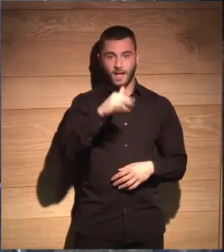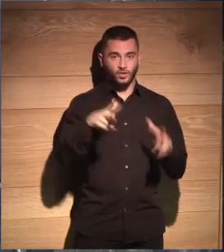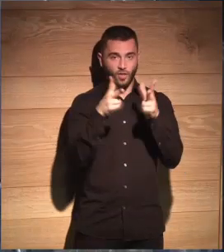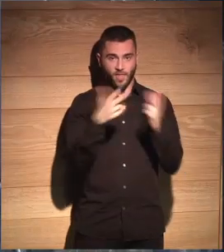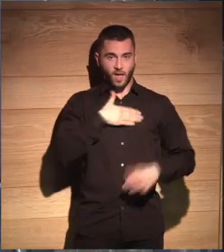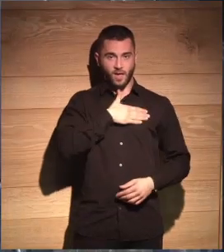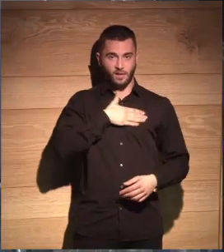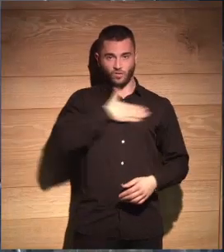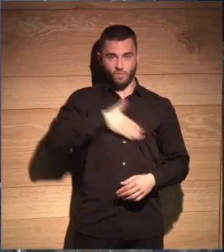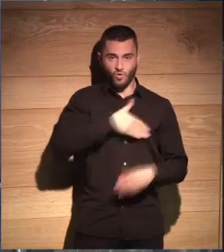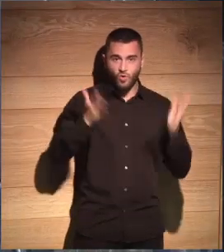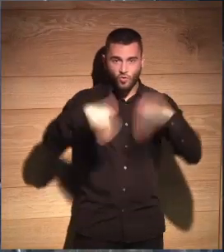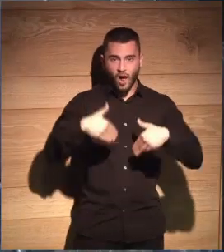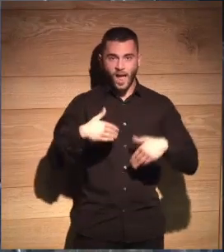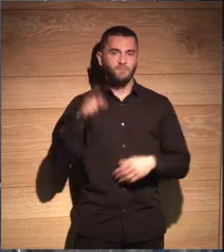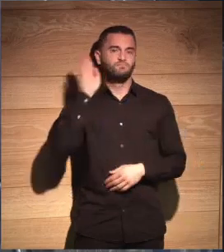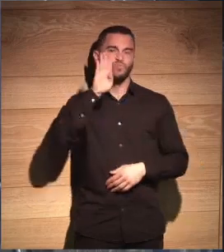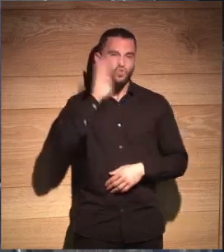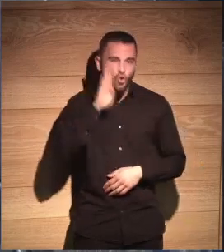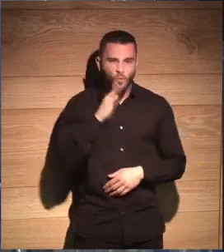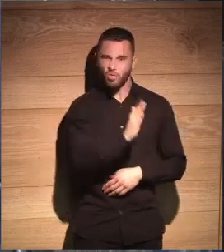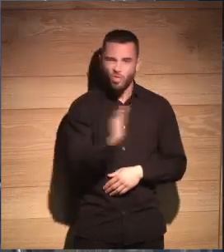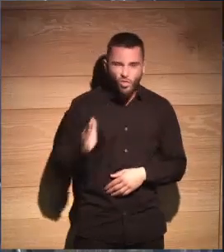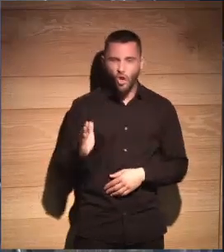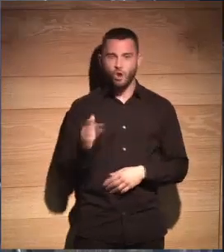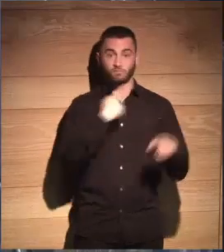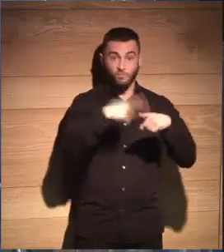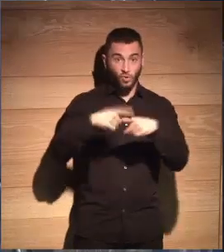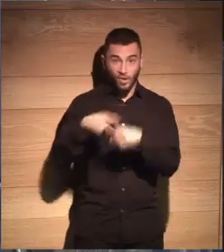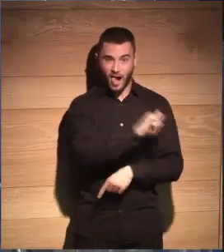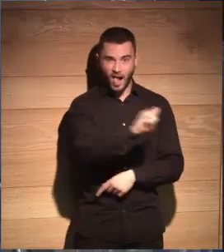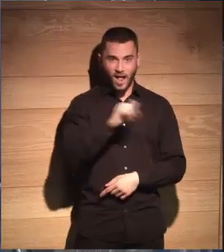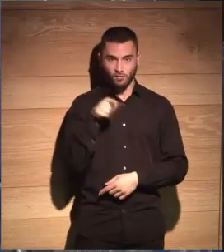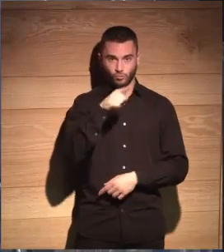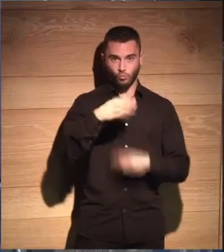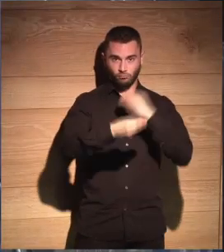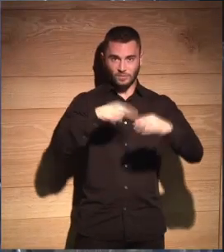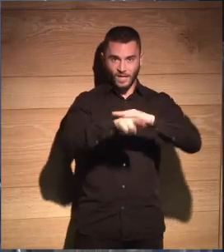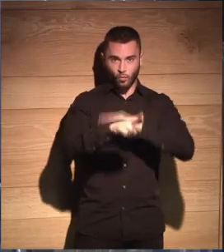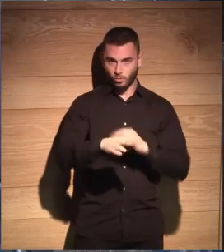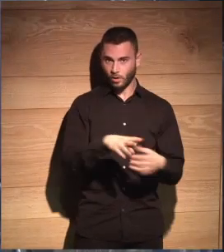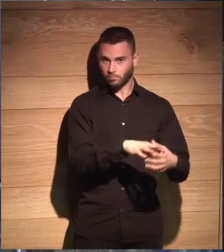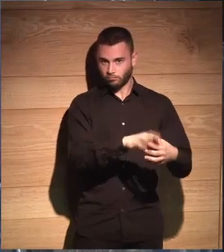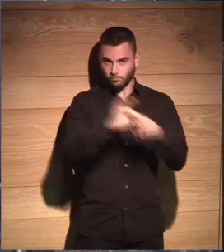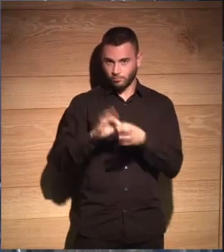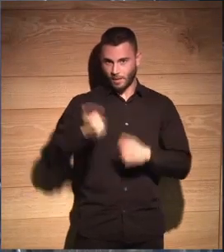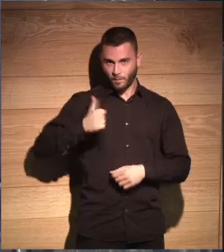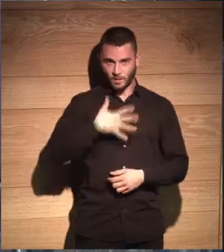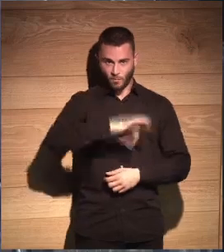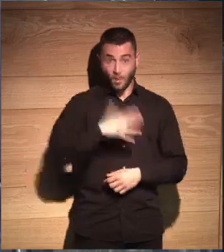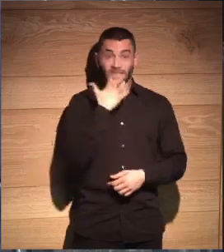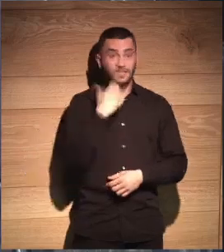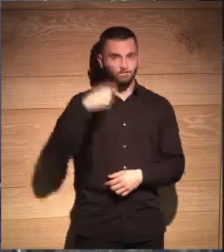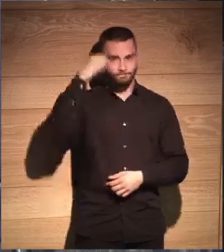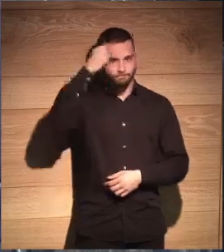la corrupción, tienes un montón de elementos que están ahí que para que tú los utilices y que sabiamente mezclados pues